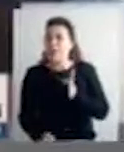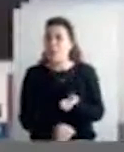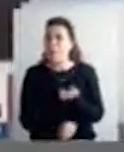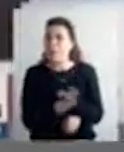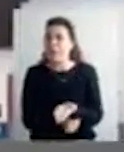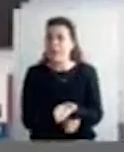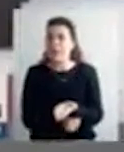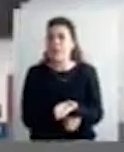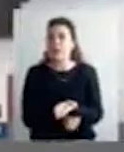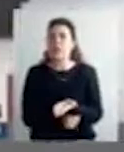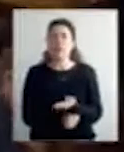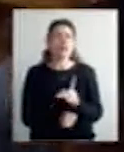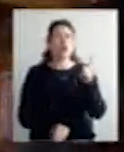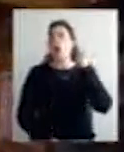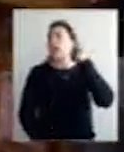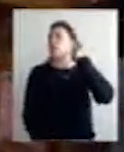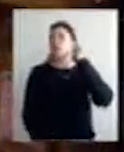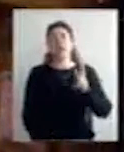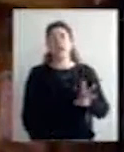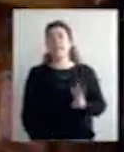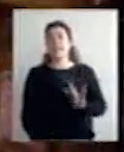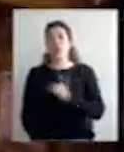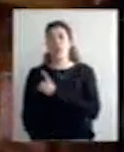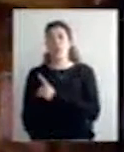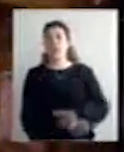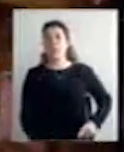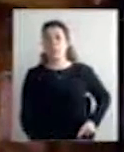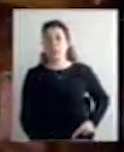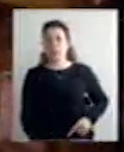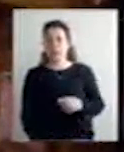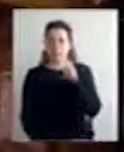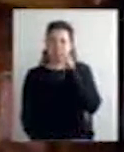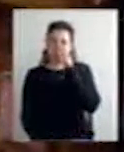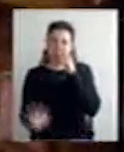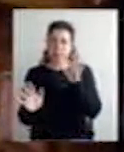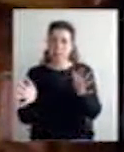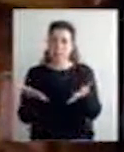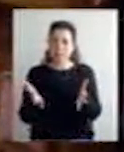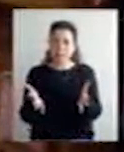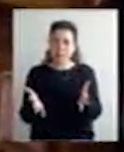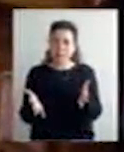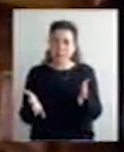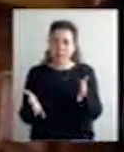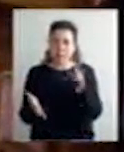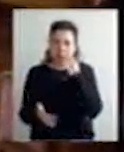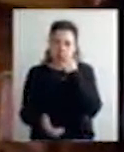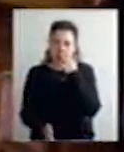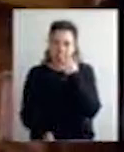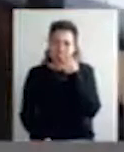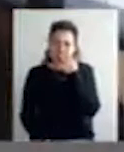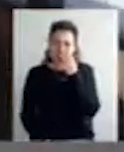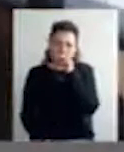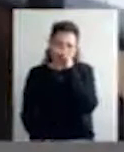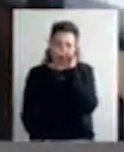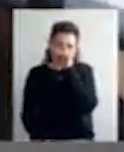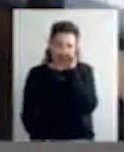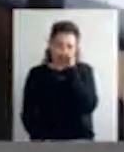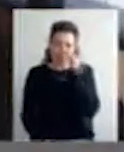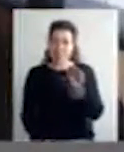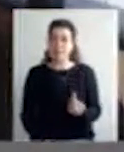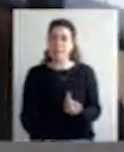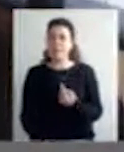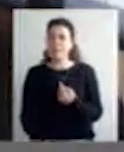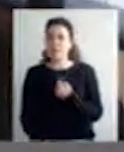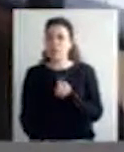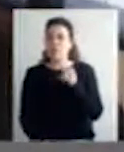escucha, señor diputado. Parece que ahora sí. Ya, yo estaba cantando